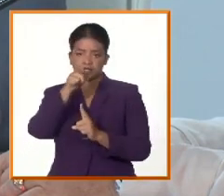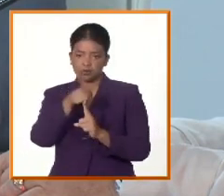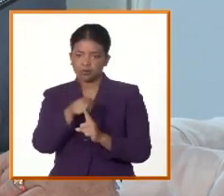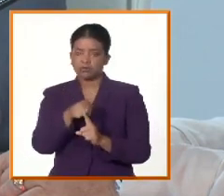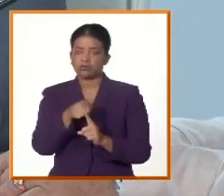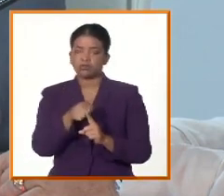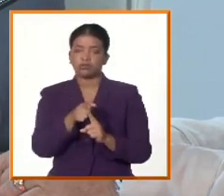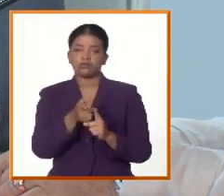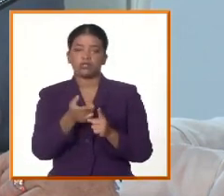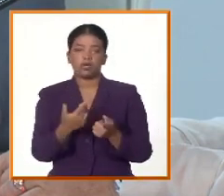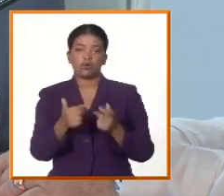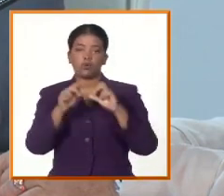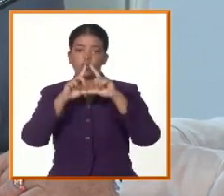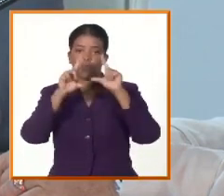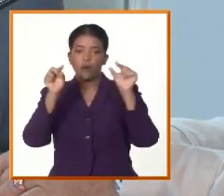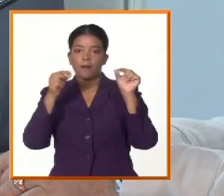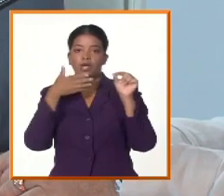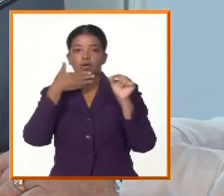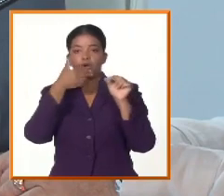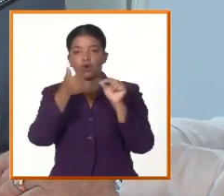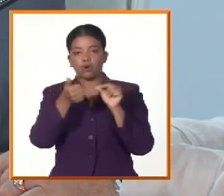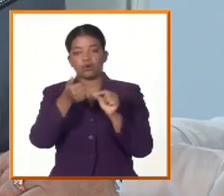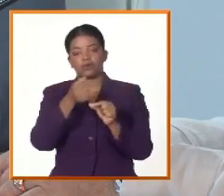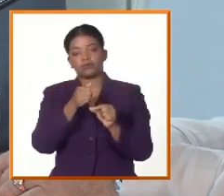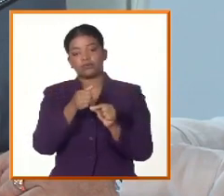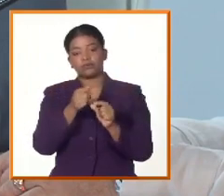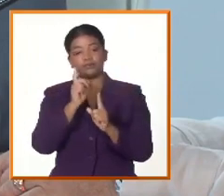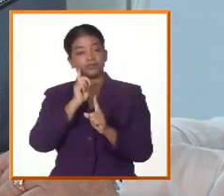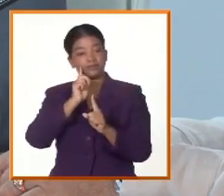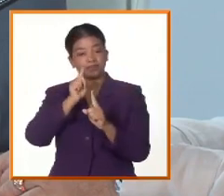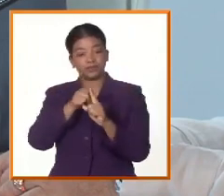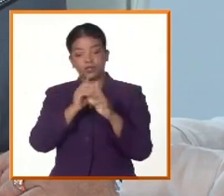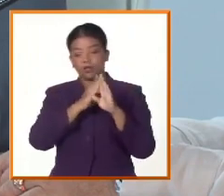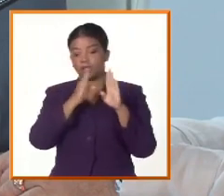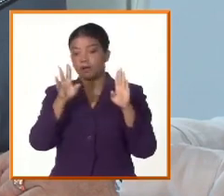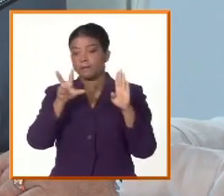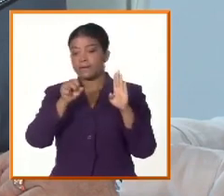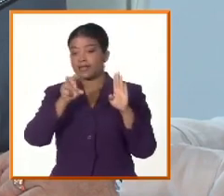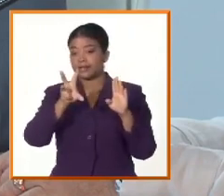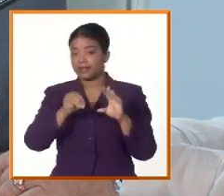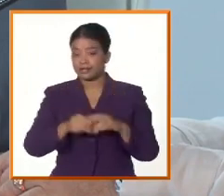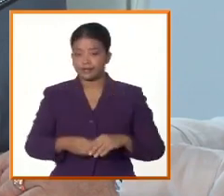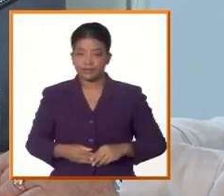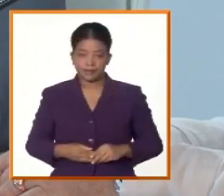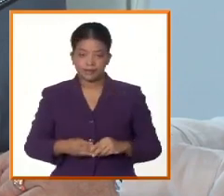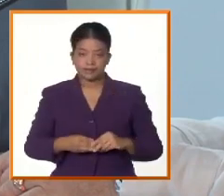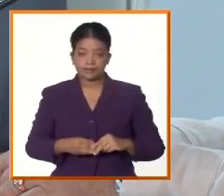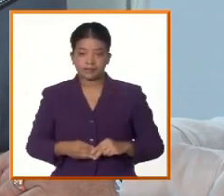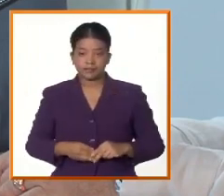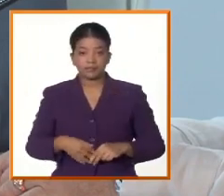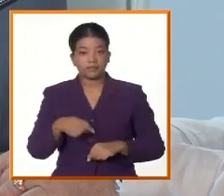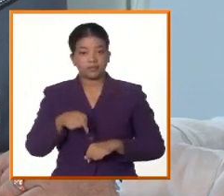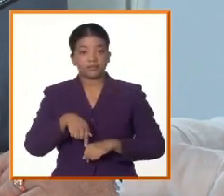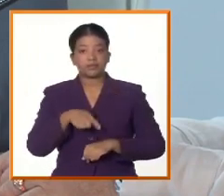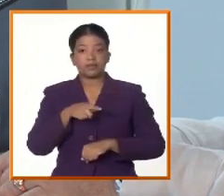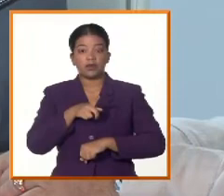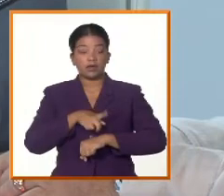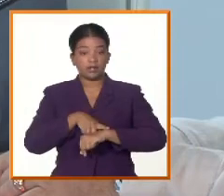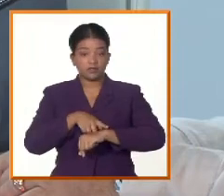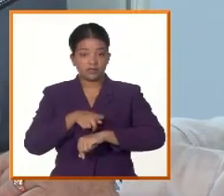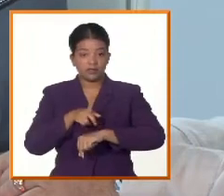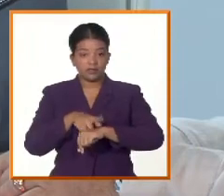vista al dos mil al 2030 en esta oportunidad por el tiempo que con que contamos No creo que podamos abordar